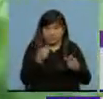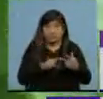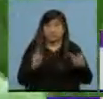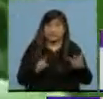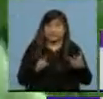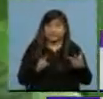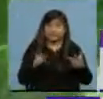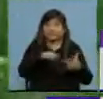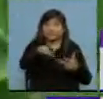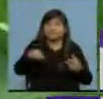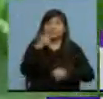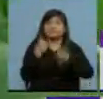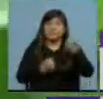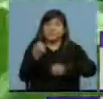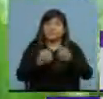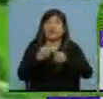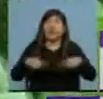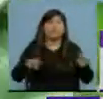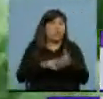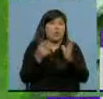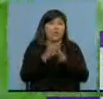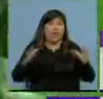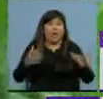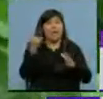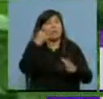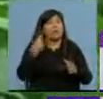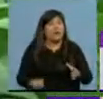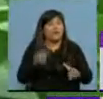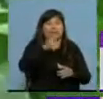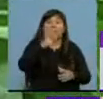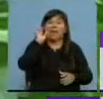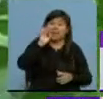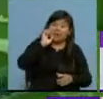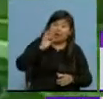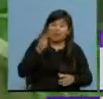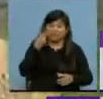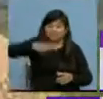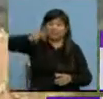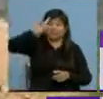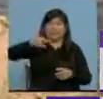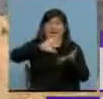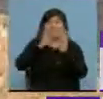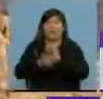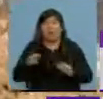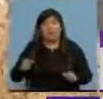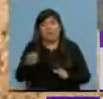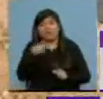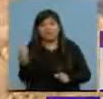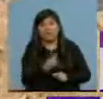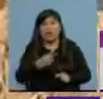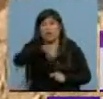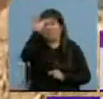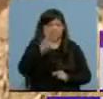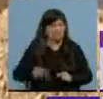economía de los tabacaleros es la suba del dólar, que creó un contexto sumamente desfavorable para las economías